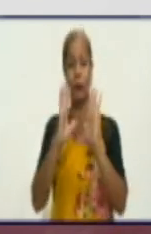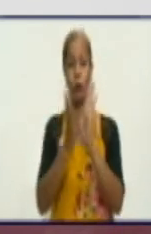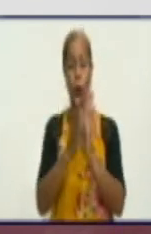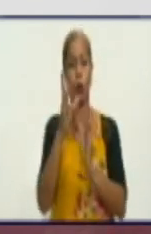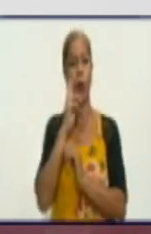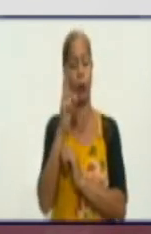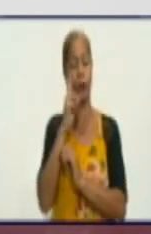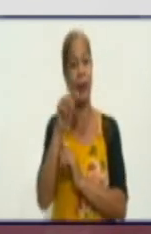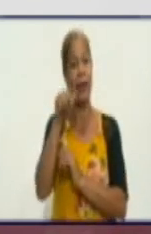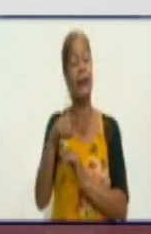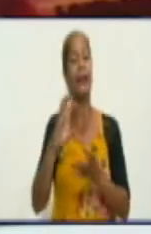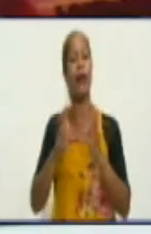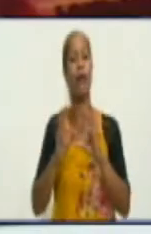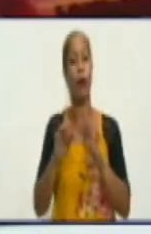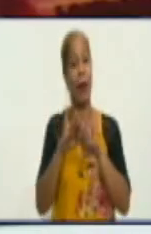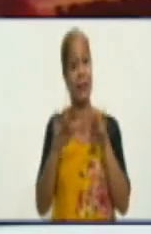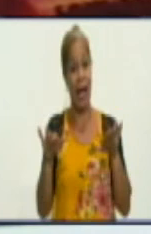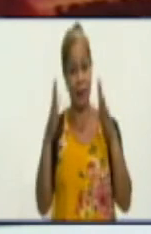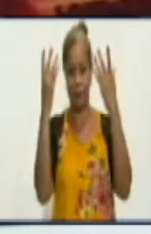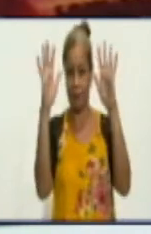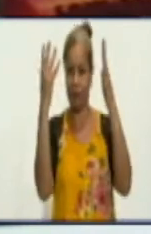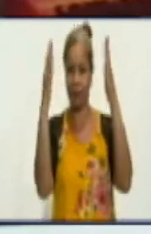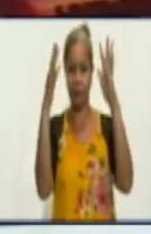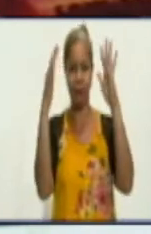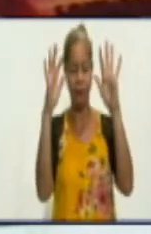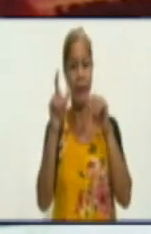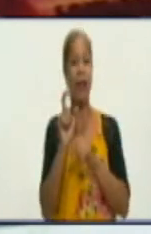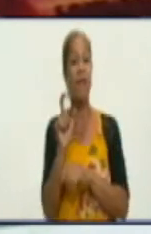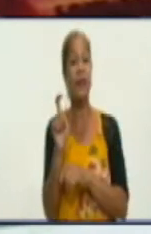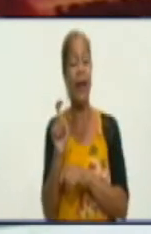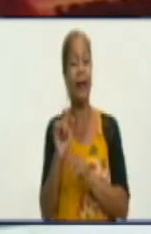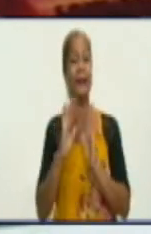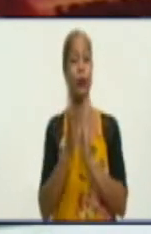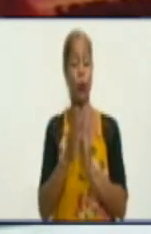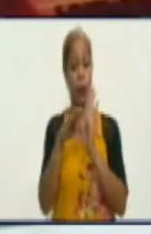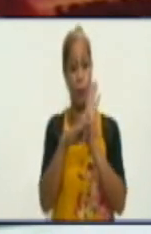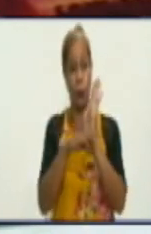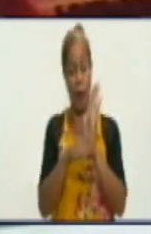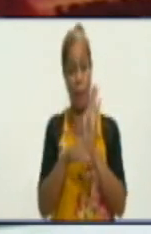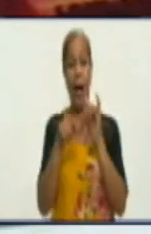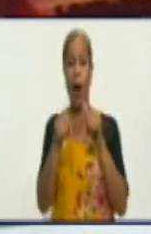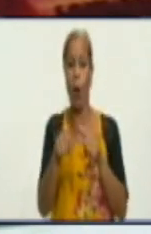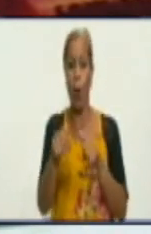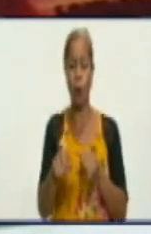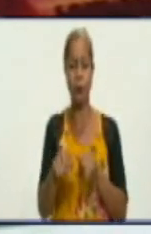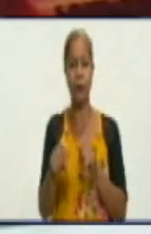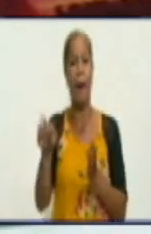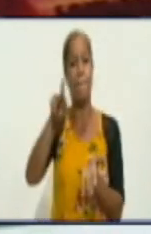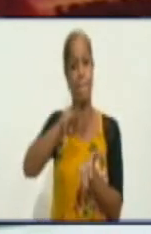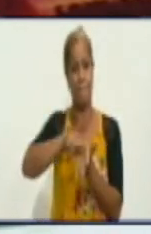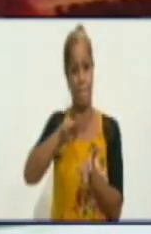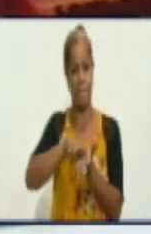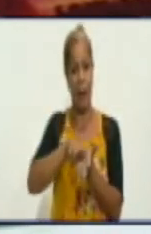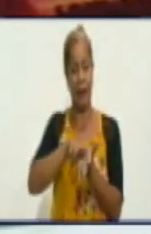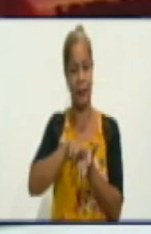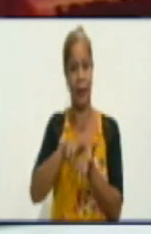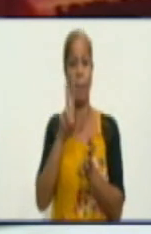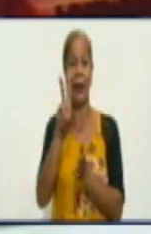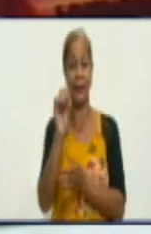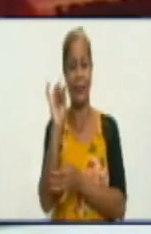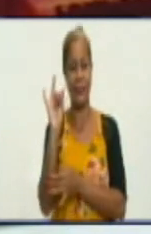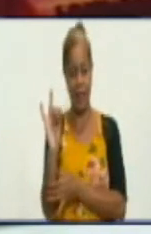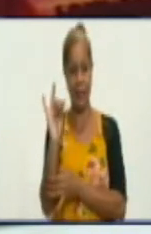De esta manera, amigos televidentes, estamos llegando al final de nuestro panel informativo correspondiente a la jornada de hoy, martes